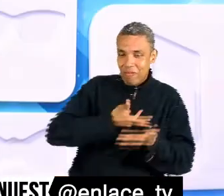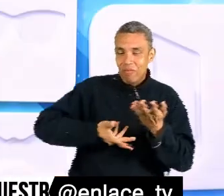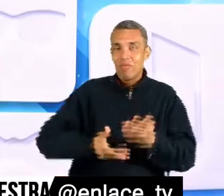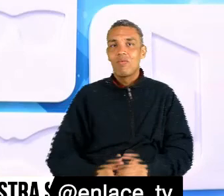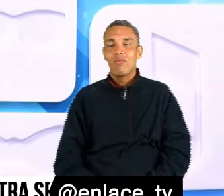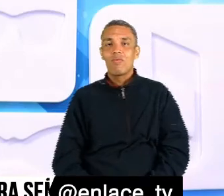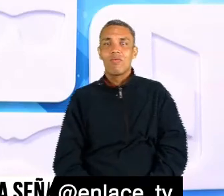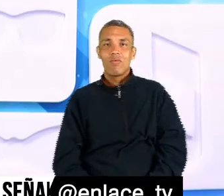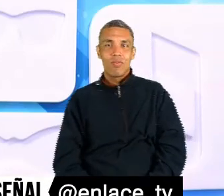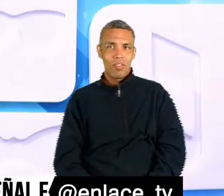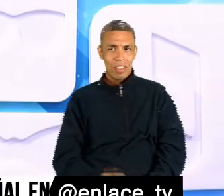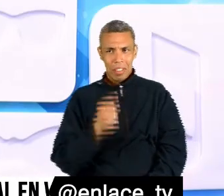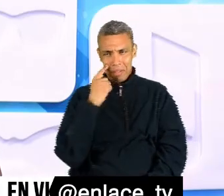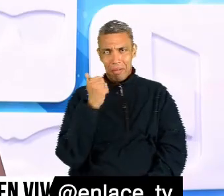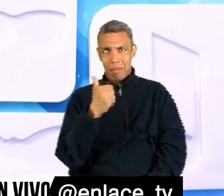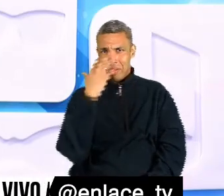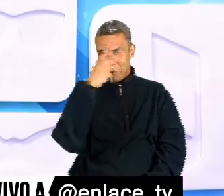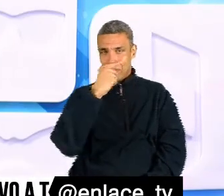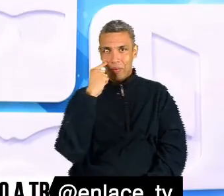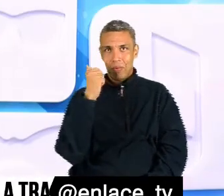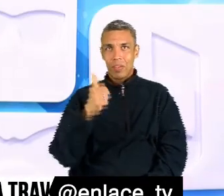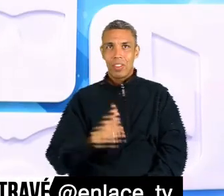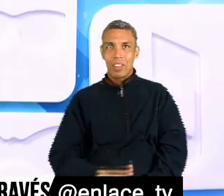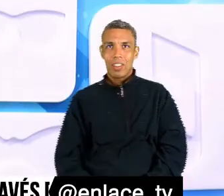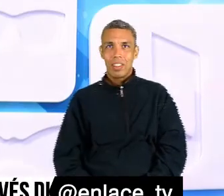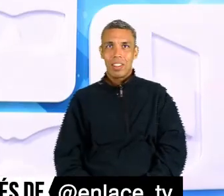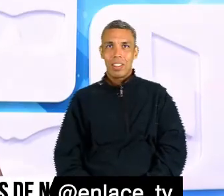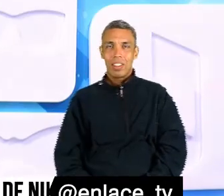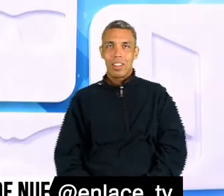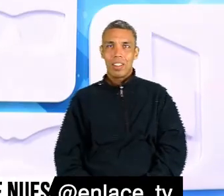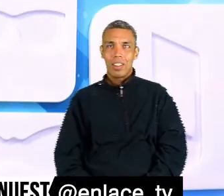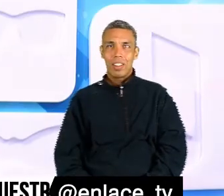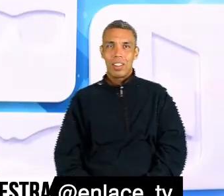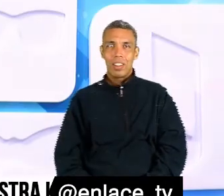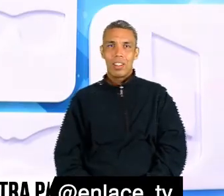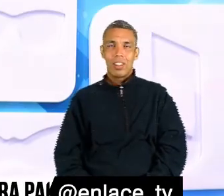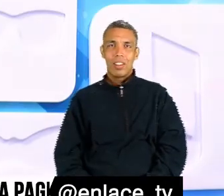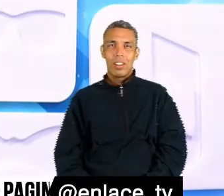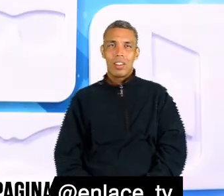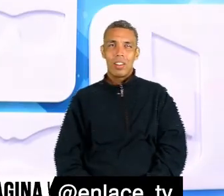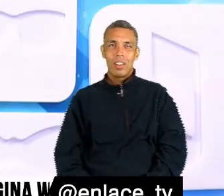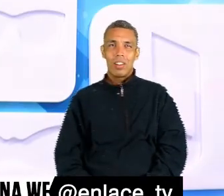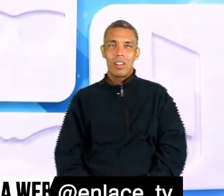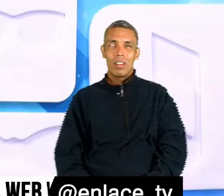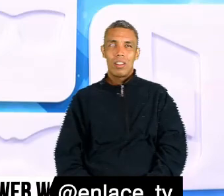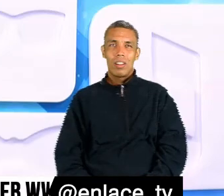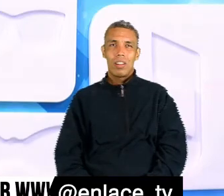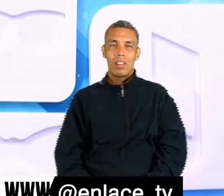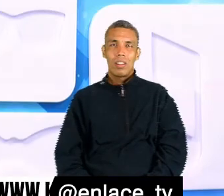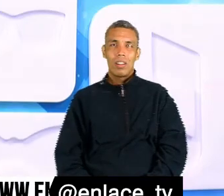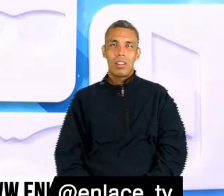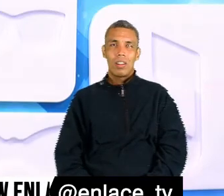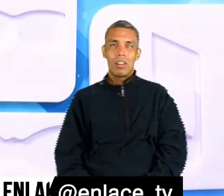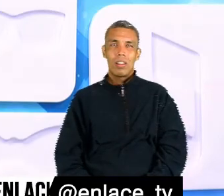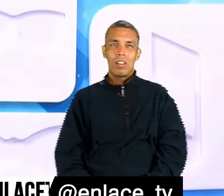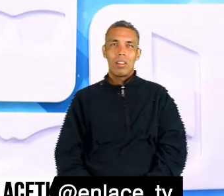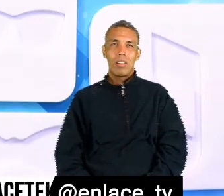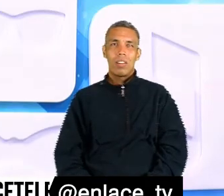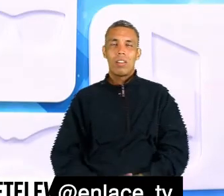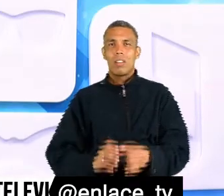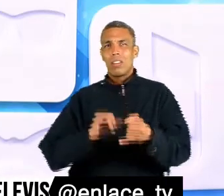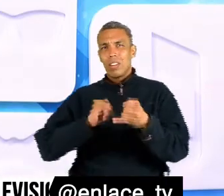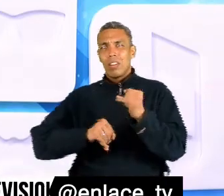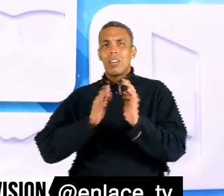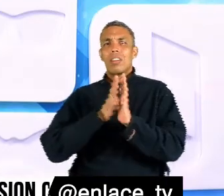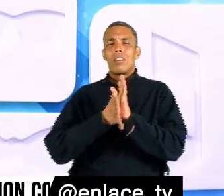Sin duda alguna, una excelente iniciativa. Y para finalizar esta noche de En La Mira, quiero contarles que el Centro Comercial San Silvestre